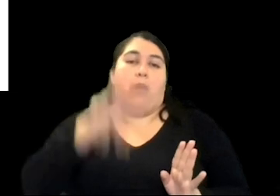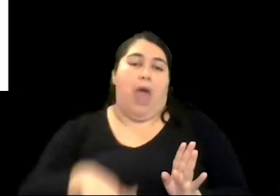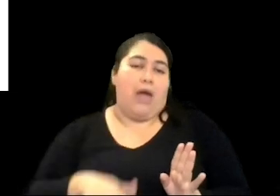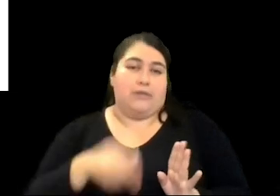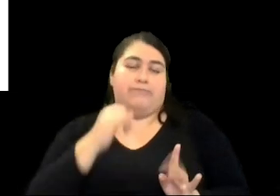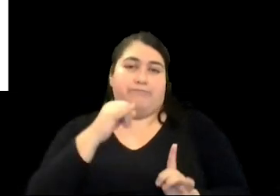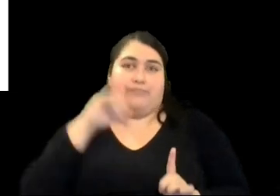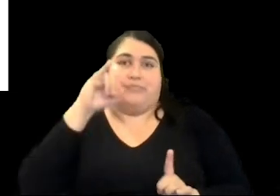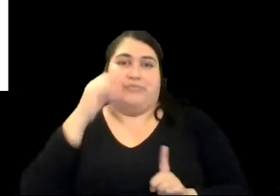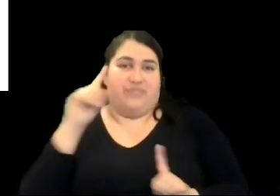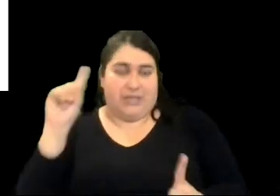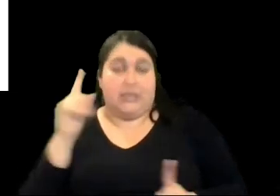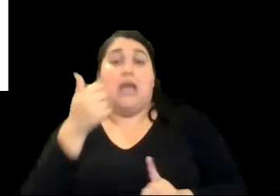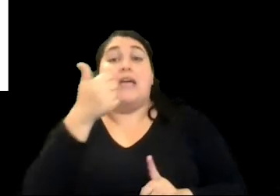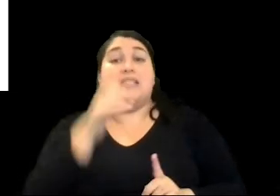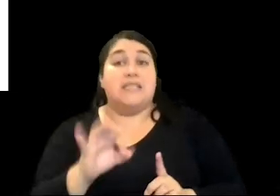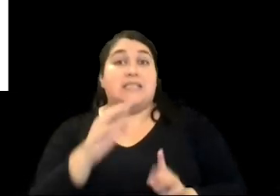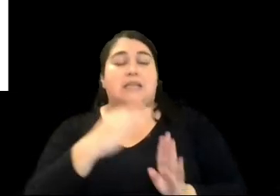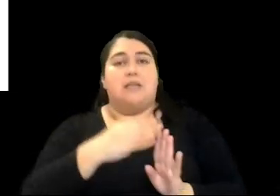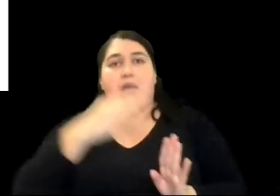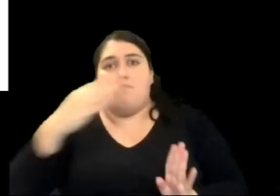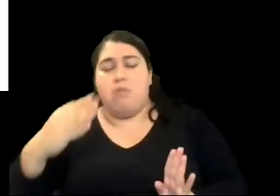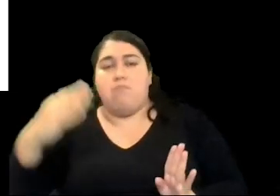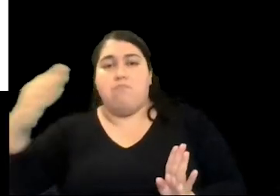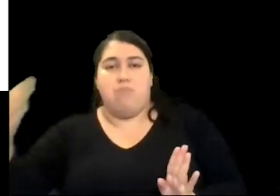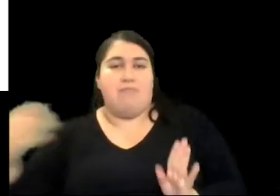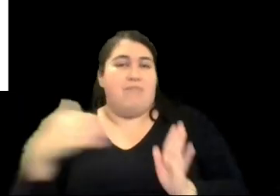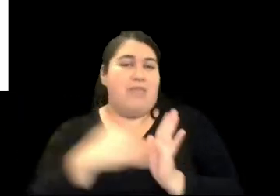los 60 y a los 90.